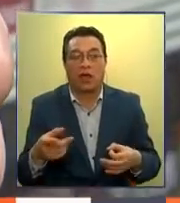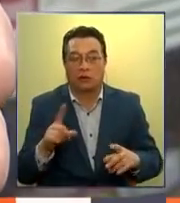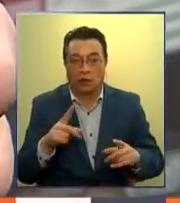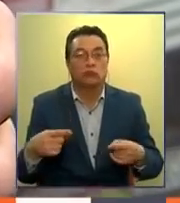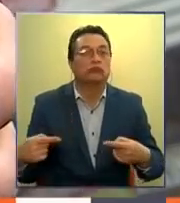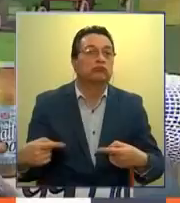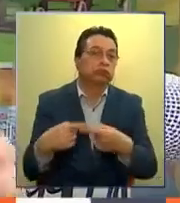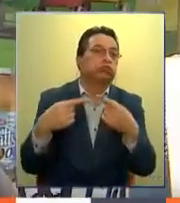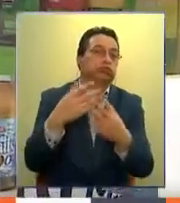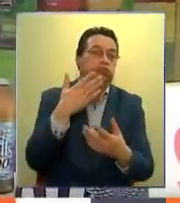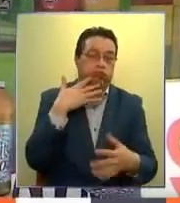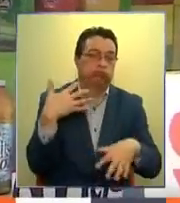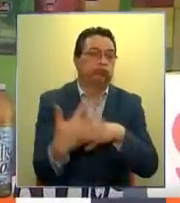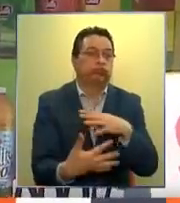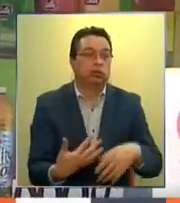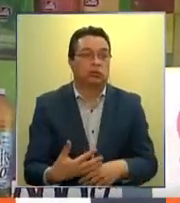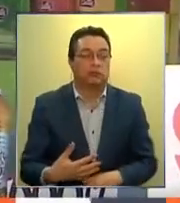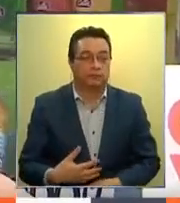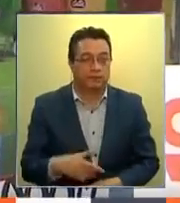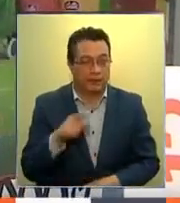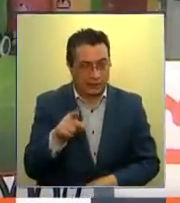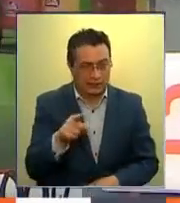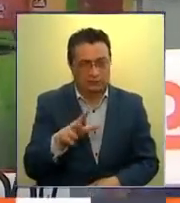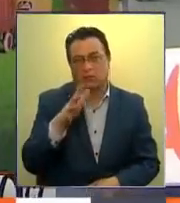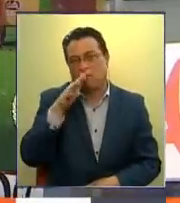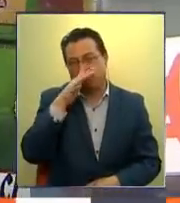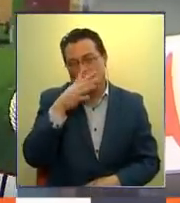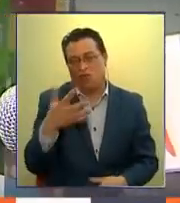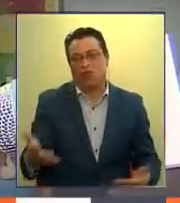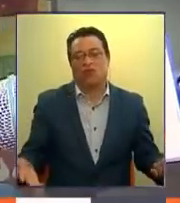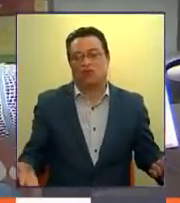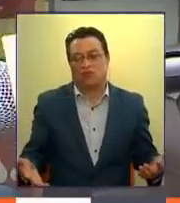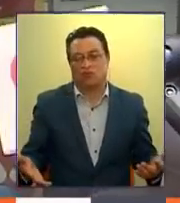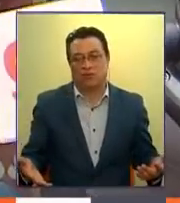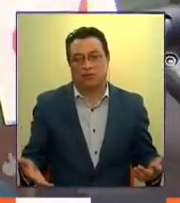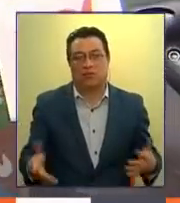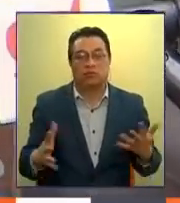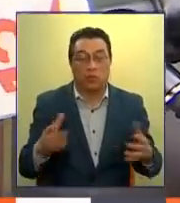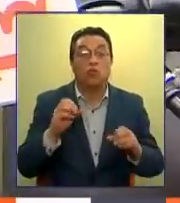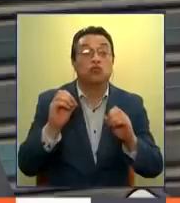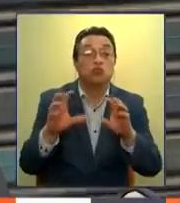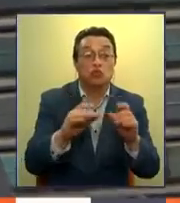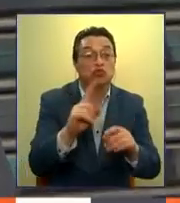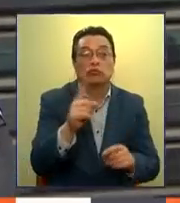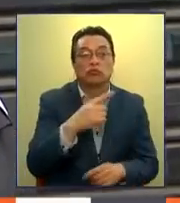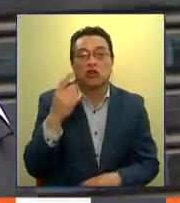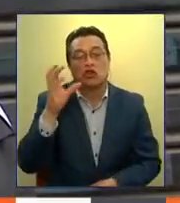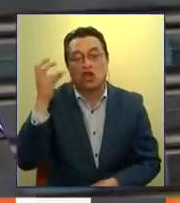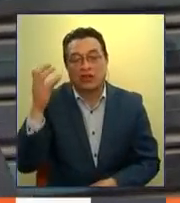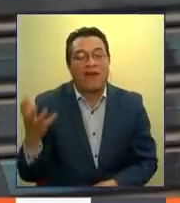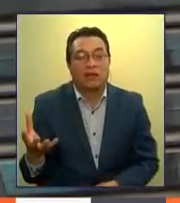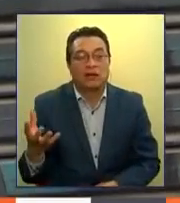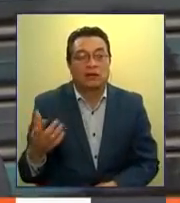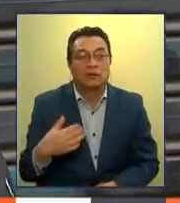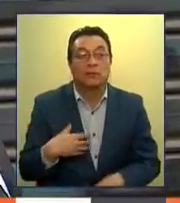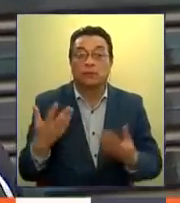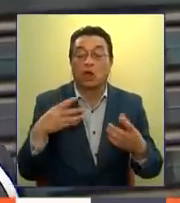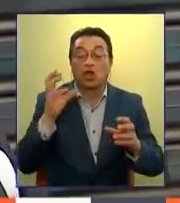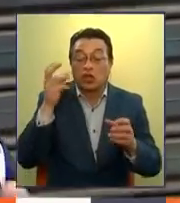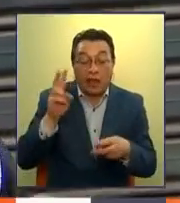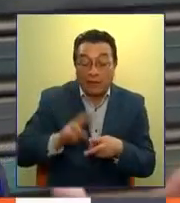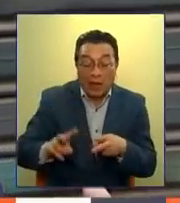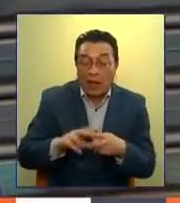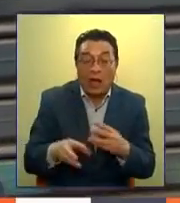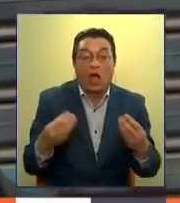de polémicas. Eso para mí es una burla. ¿Por qué? Porque mucha gente no tiene idea. En el momento que si no lo saben hacerlo,